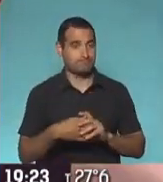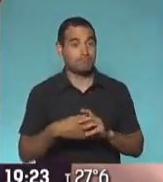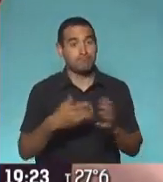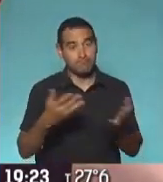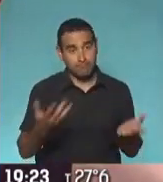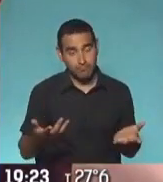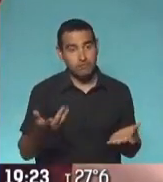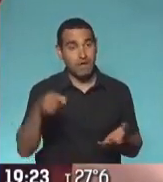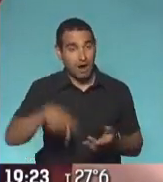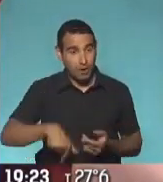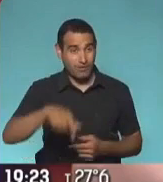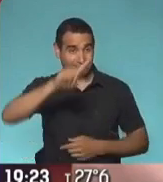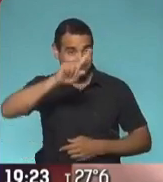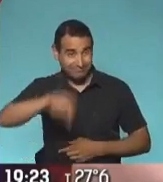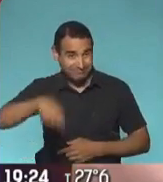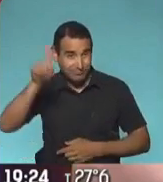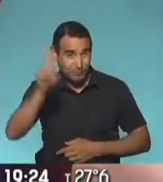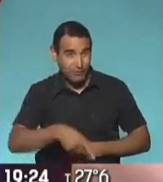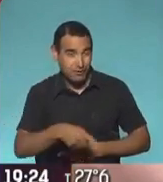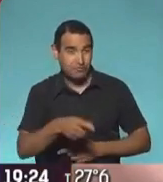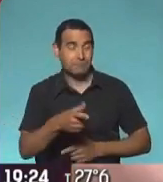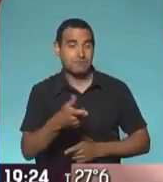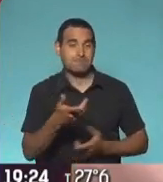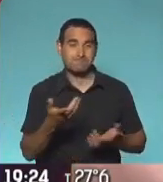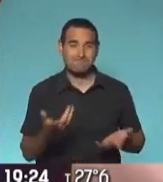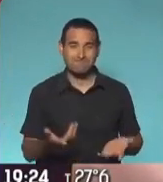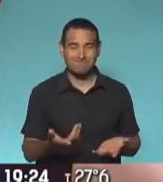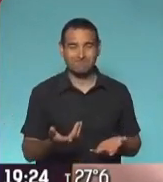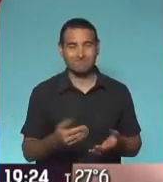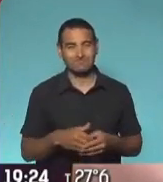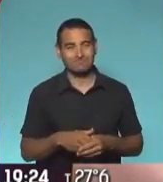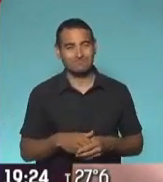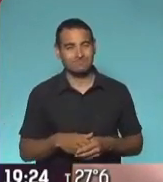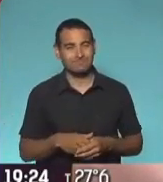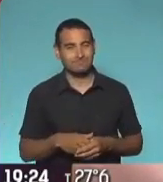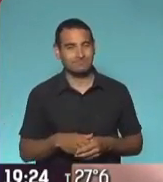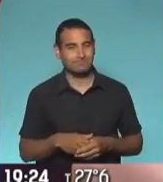la derogación de esta actualización en realidad